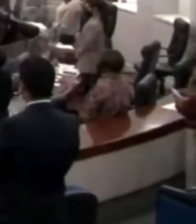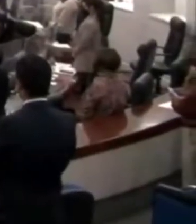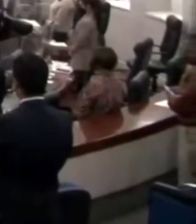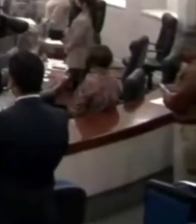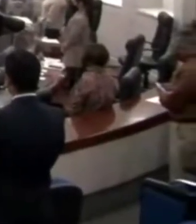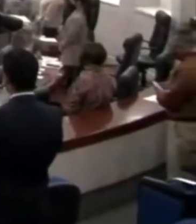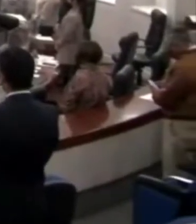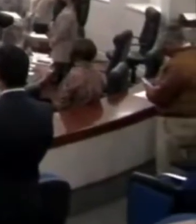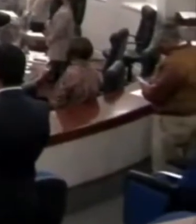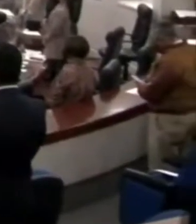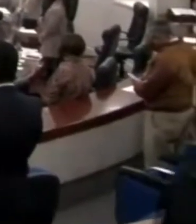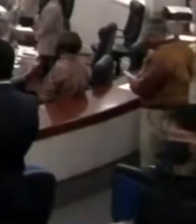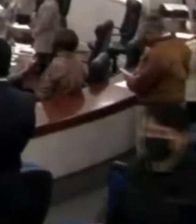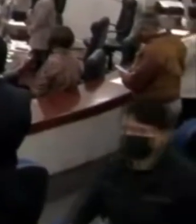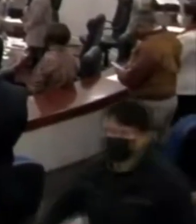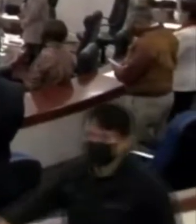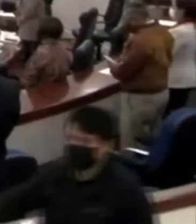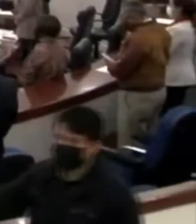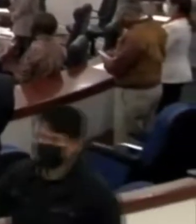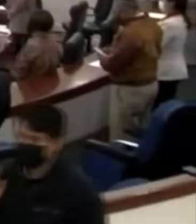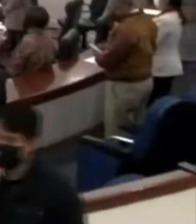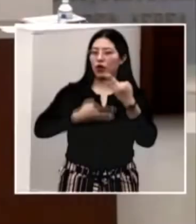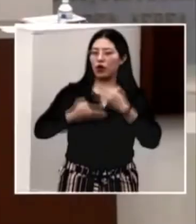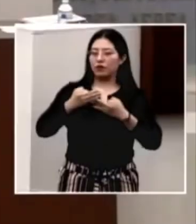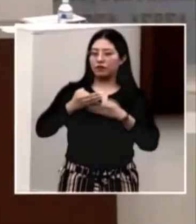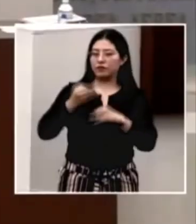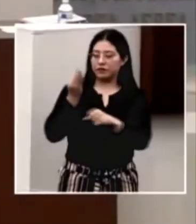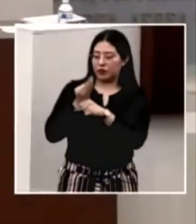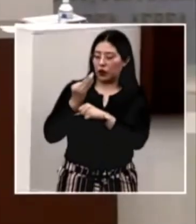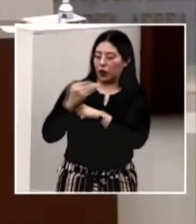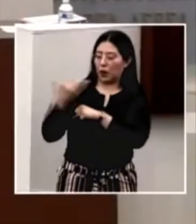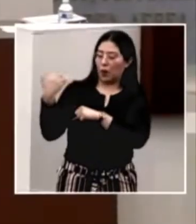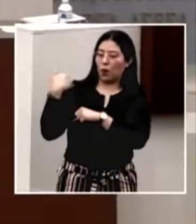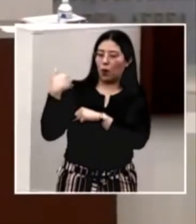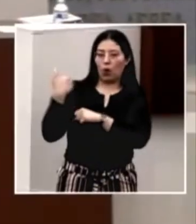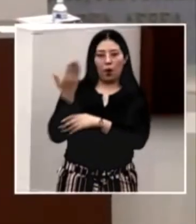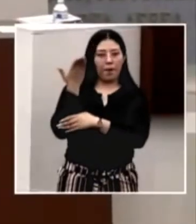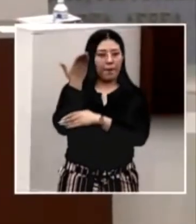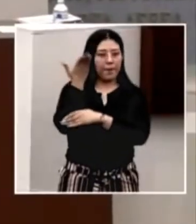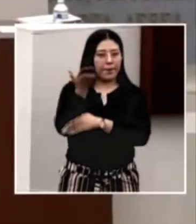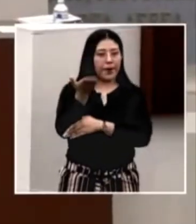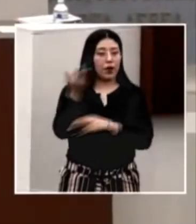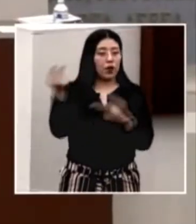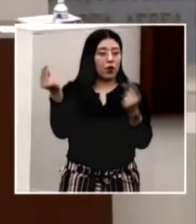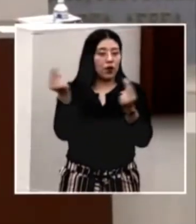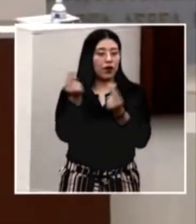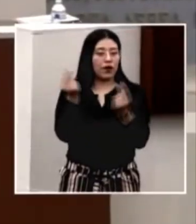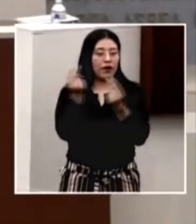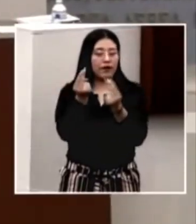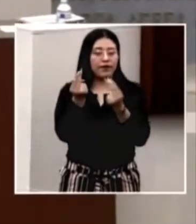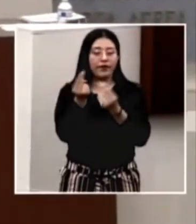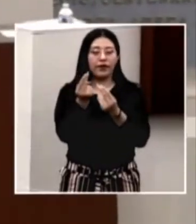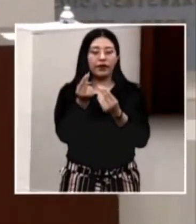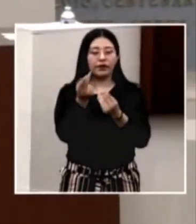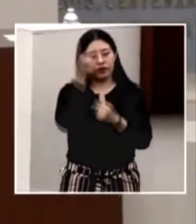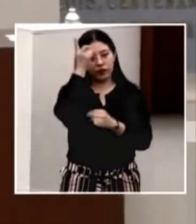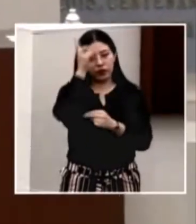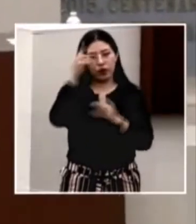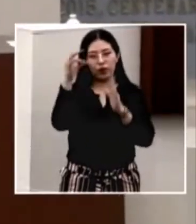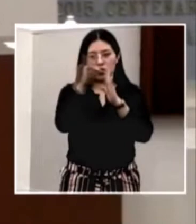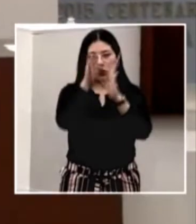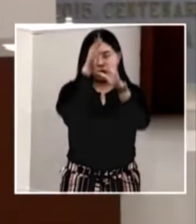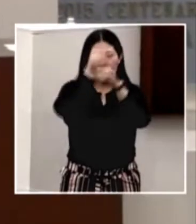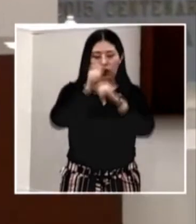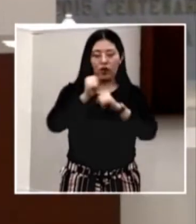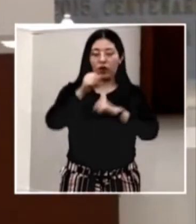Sí, ya es evitar un gasto en la familia, sí, y ayudar a la economía familiar. Los exámenes de la